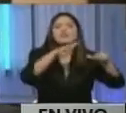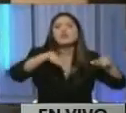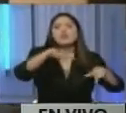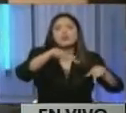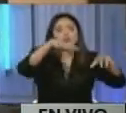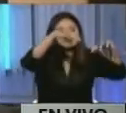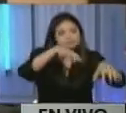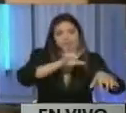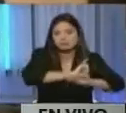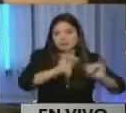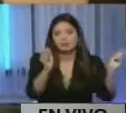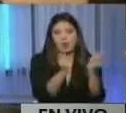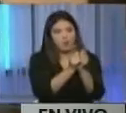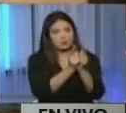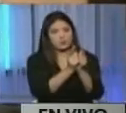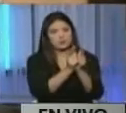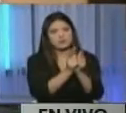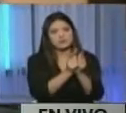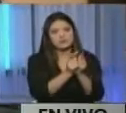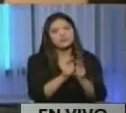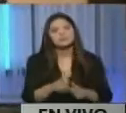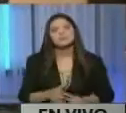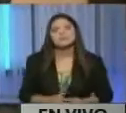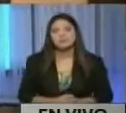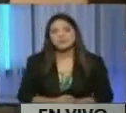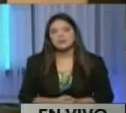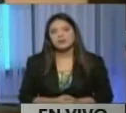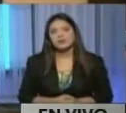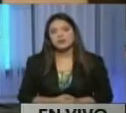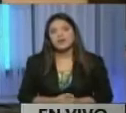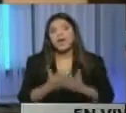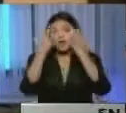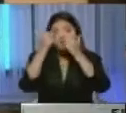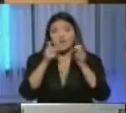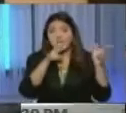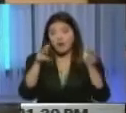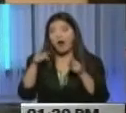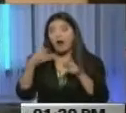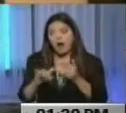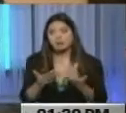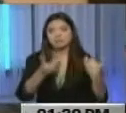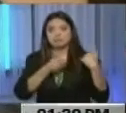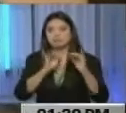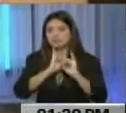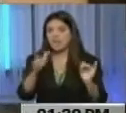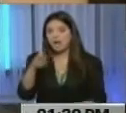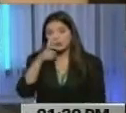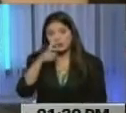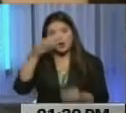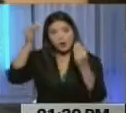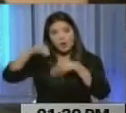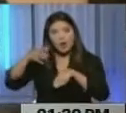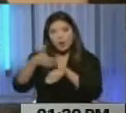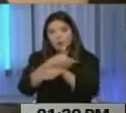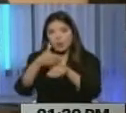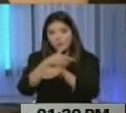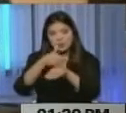Para estos desplazamientos, los integrantes de la FAREP cuentan con las medidas de seguridad acordadas con el Gobierno